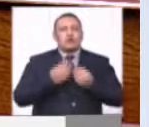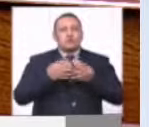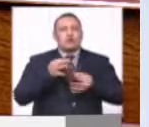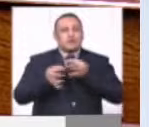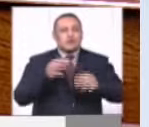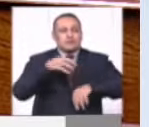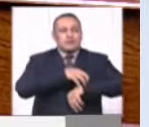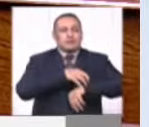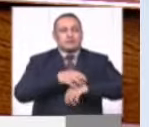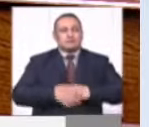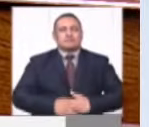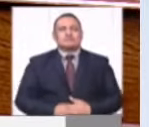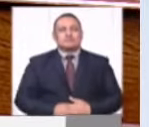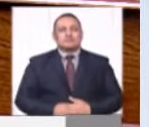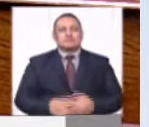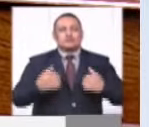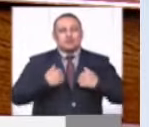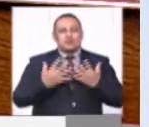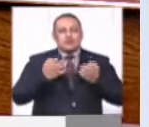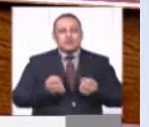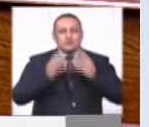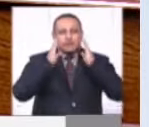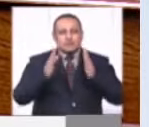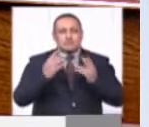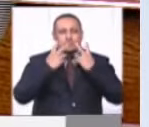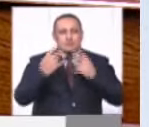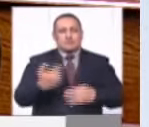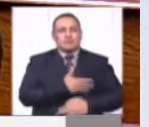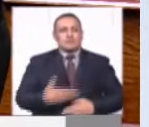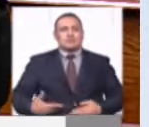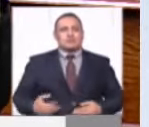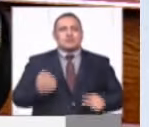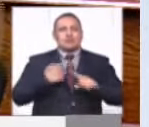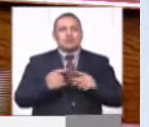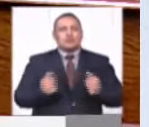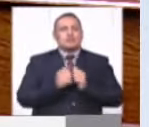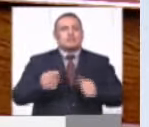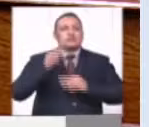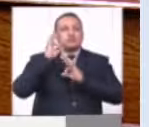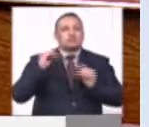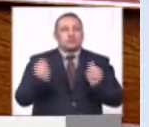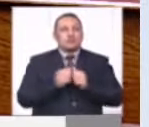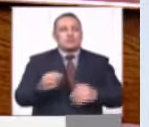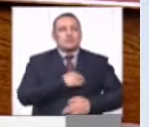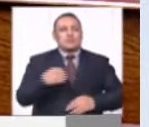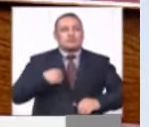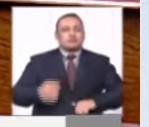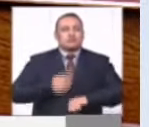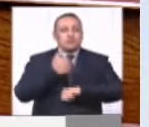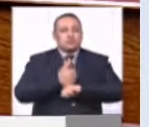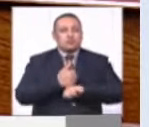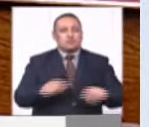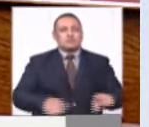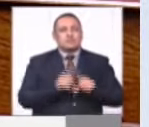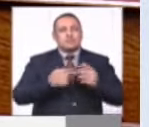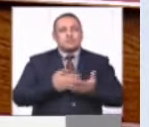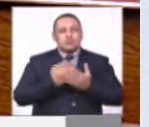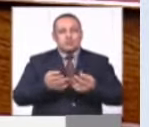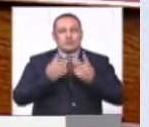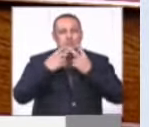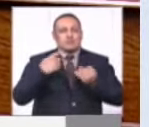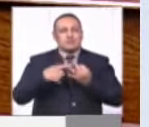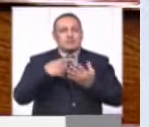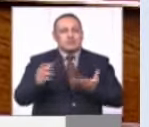llamarlo. Quiero centrarme, presidente, en el discurso del premier, identificar